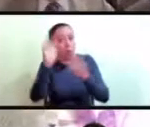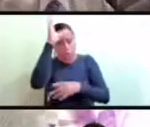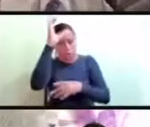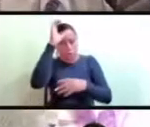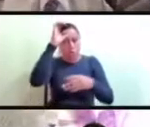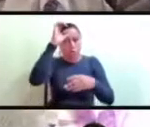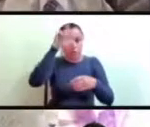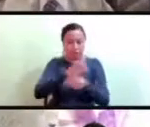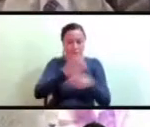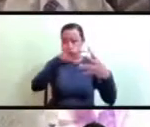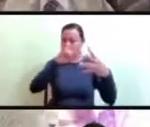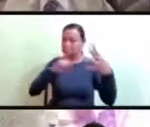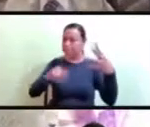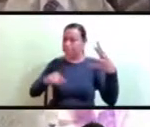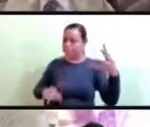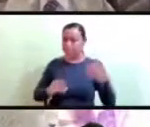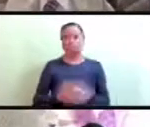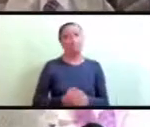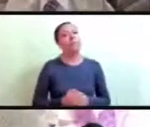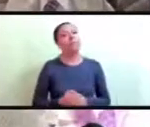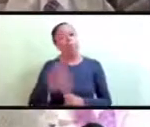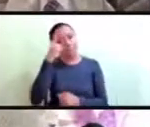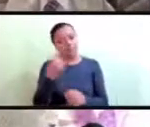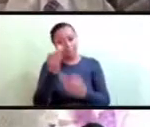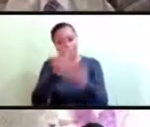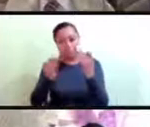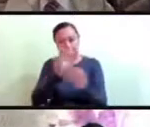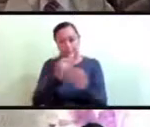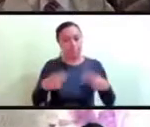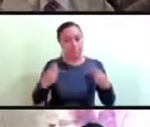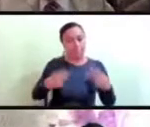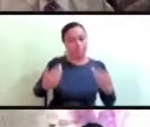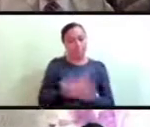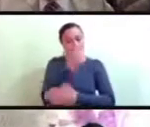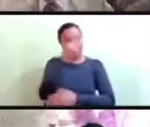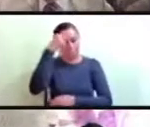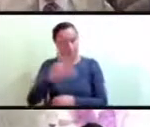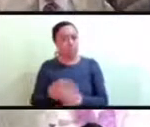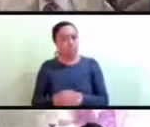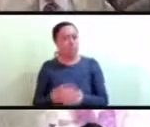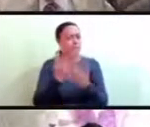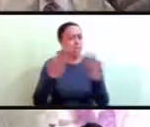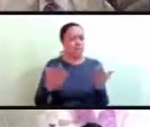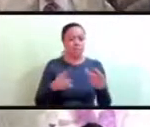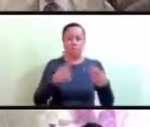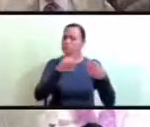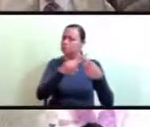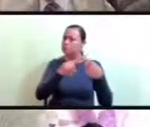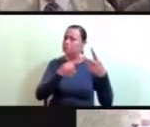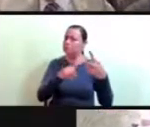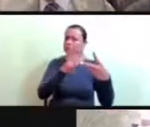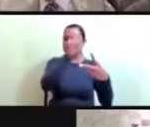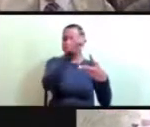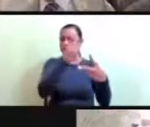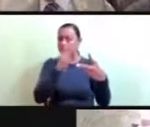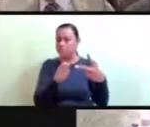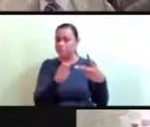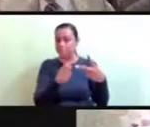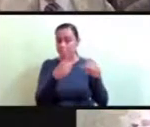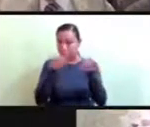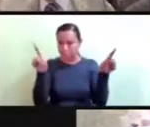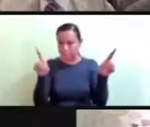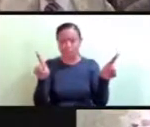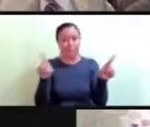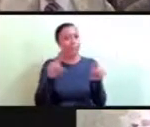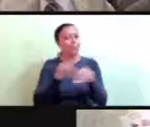está inmerso todo el pueblo mexicano. La diferencia de usar una u otra definición es inmensa. Si